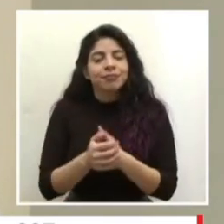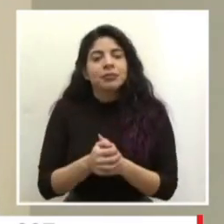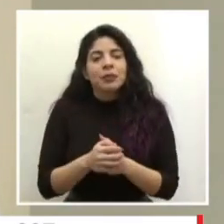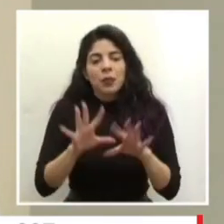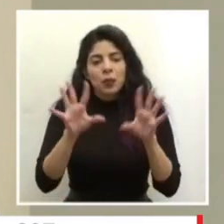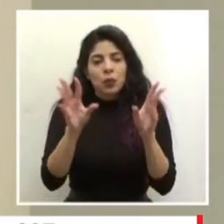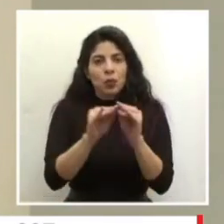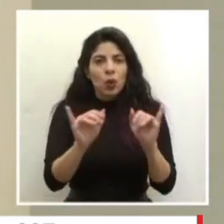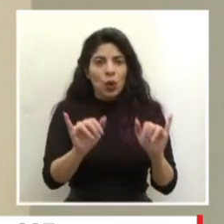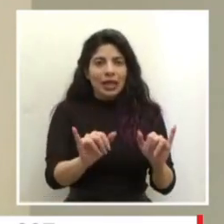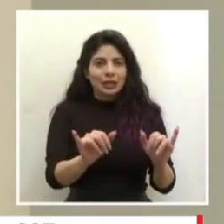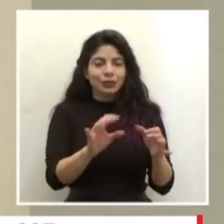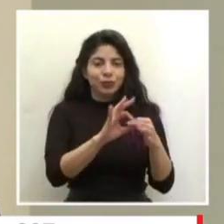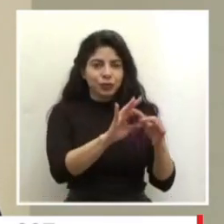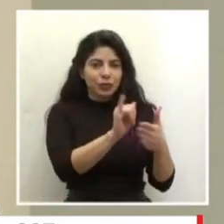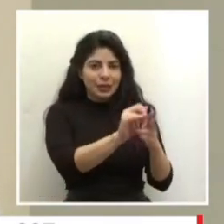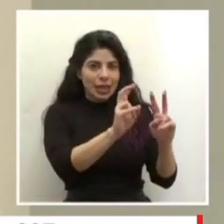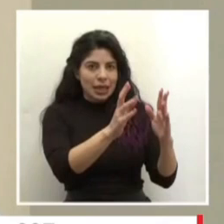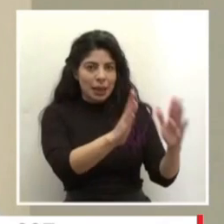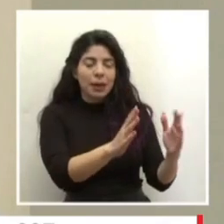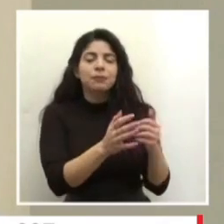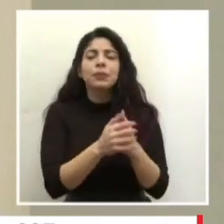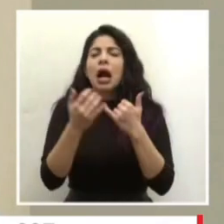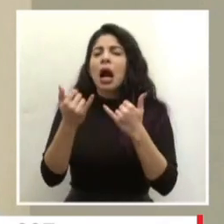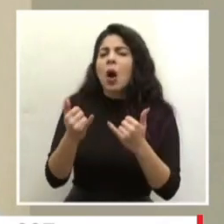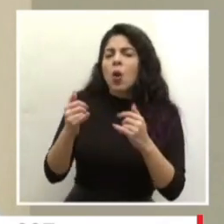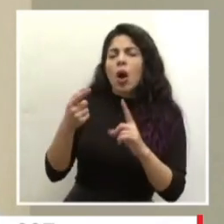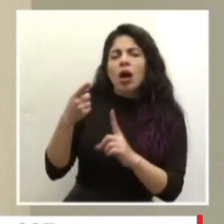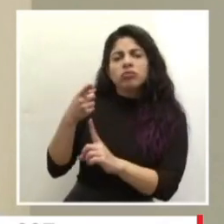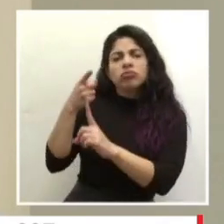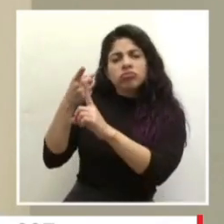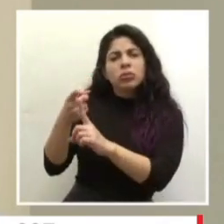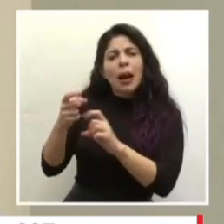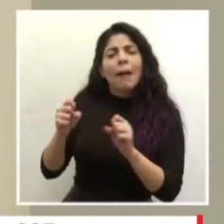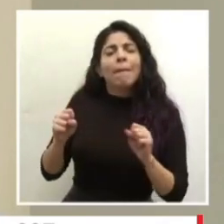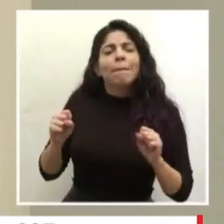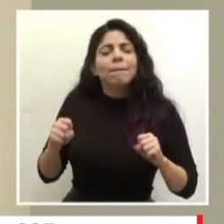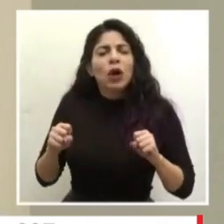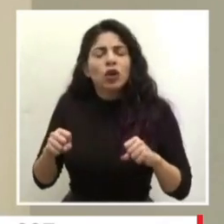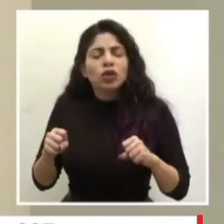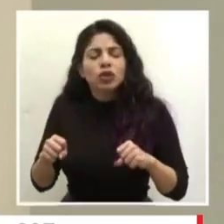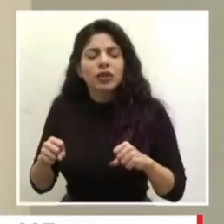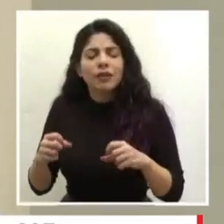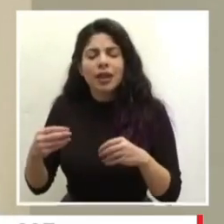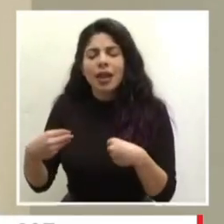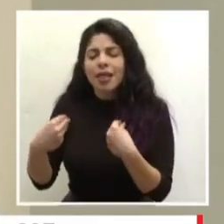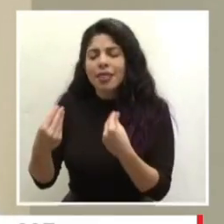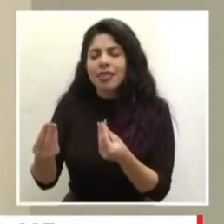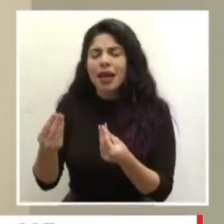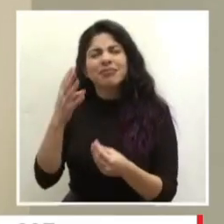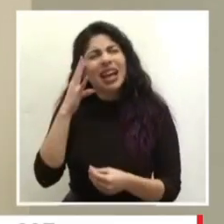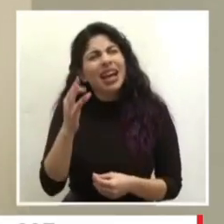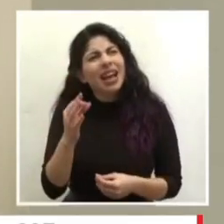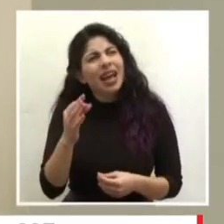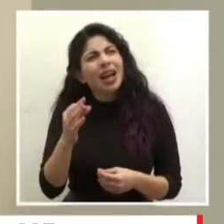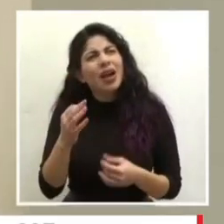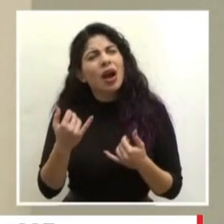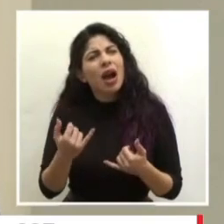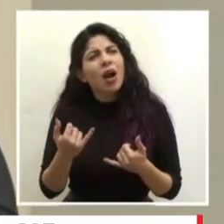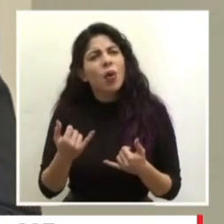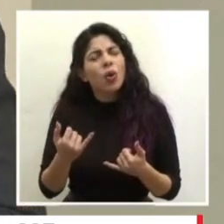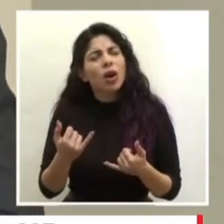Eso en cuanto, en ese sentido. En relación a la posibilidad de generar, creo que